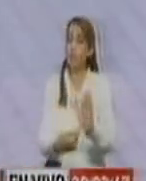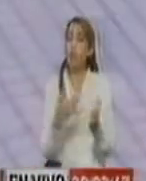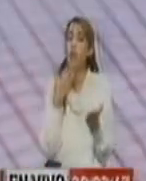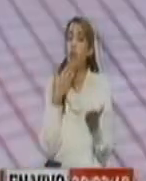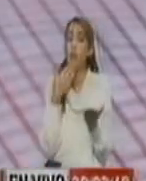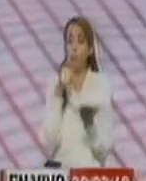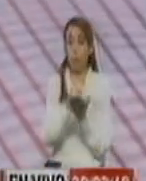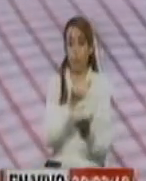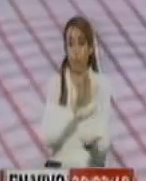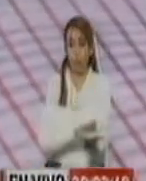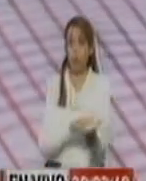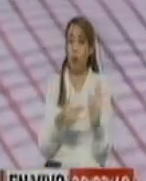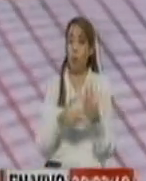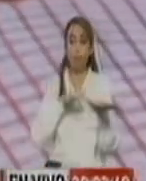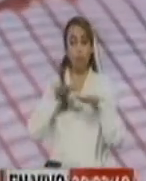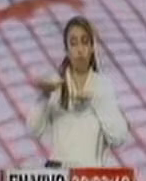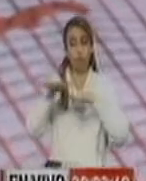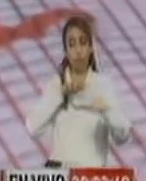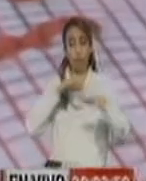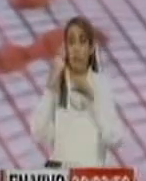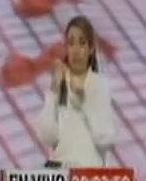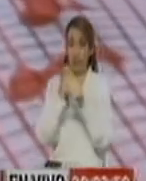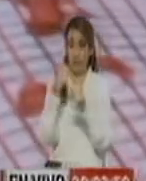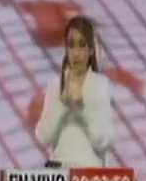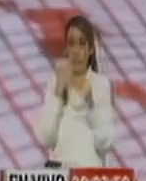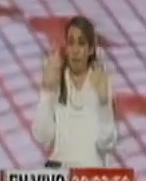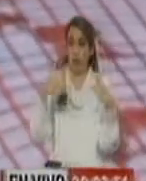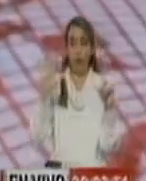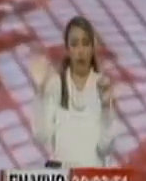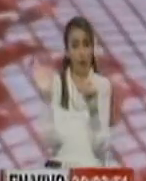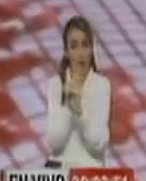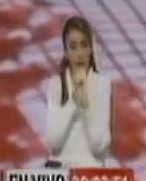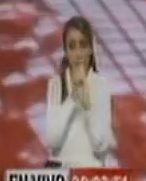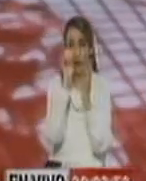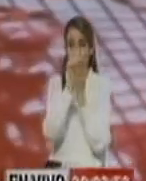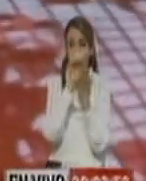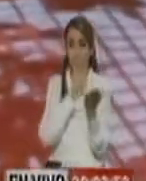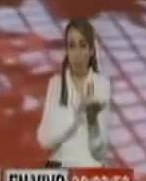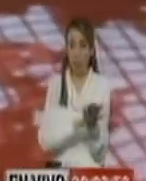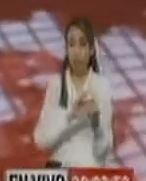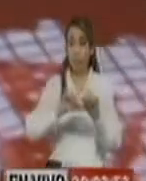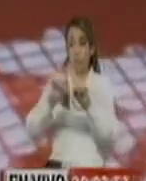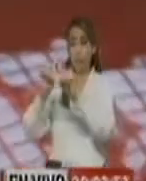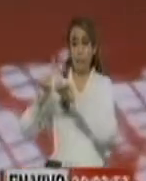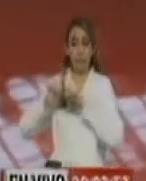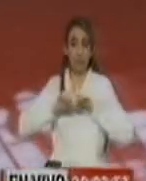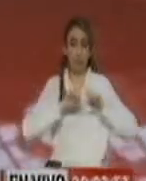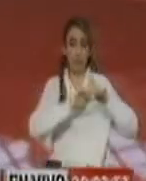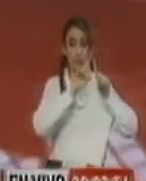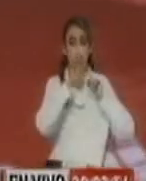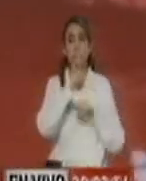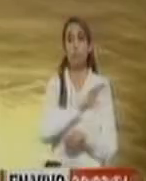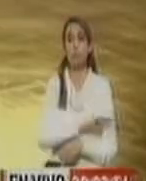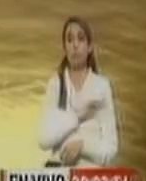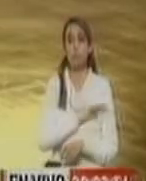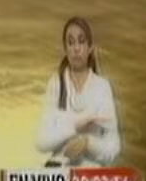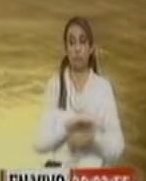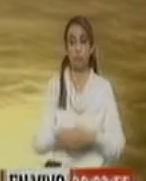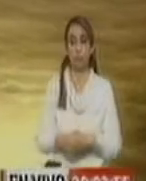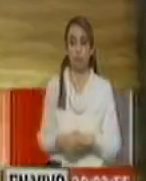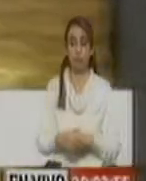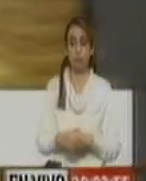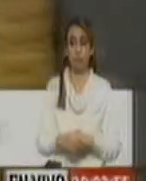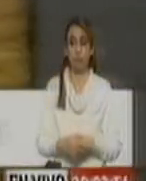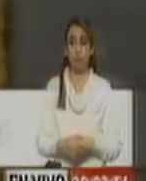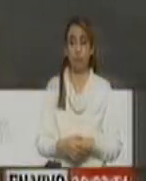para trabajar de forma coordinada para lograr el desarrollo de los proyectos de los distintos gobiernos locales.